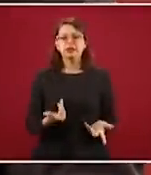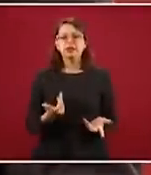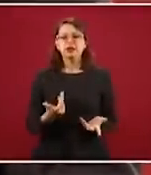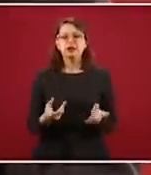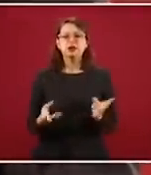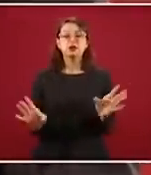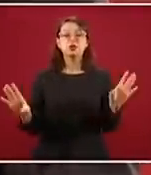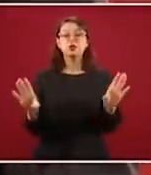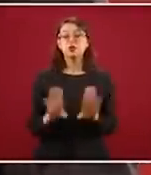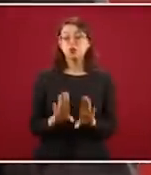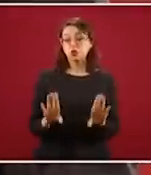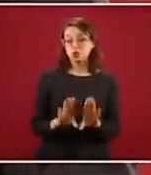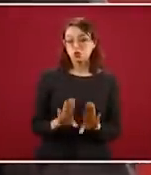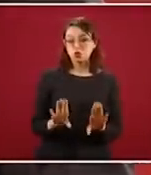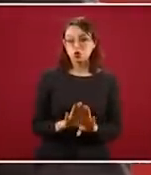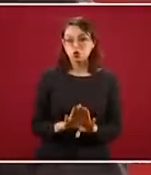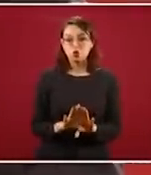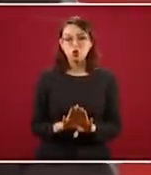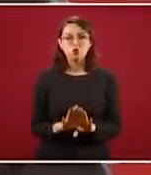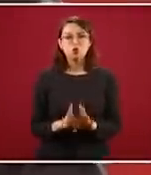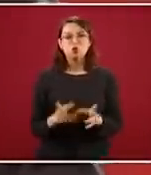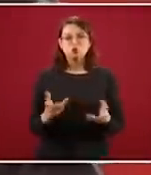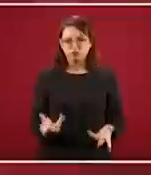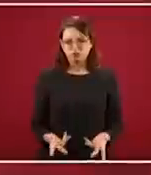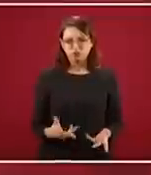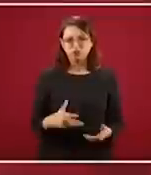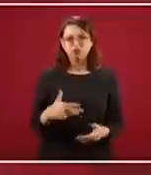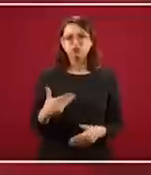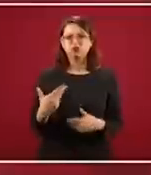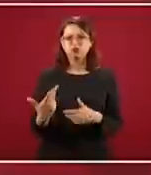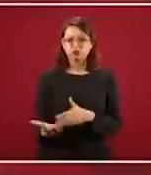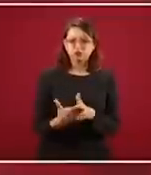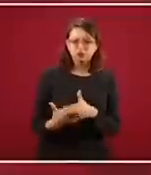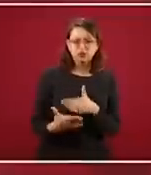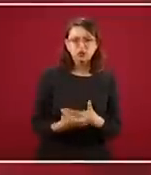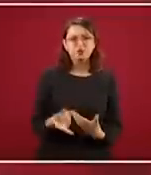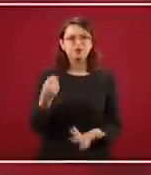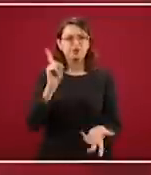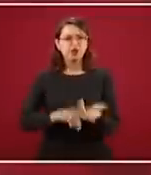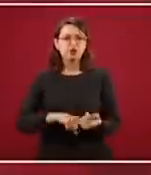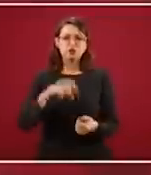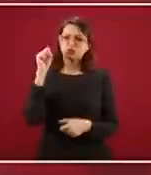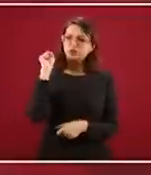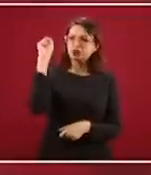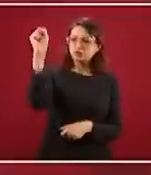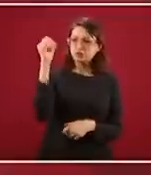garantizar que haya elecciones libres en los sindicatos,